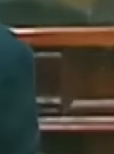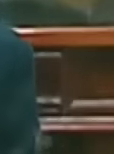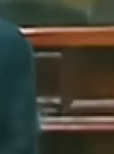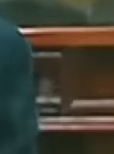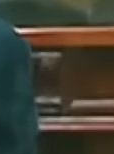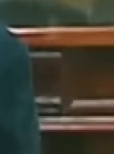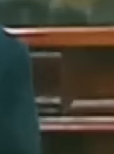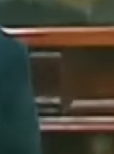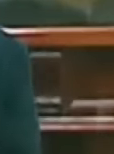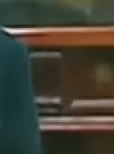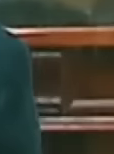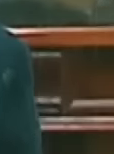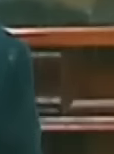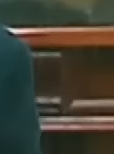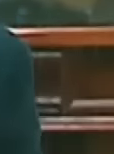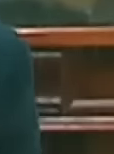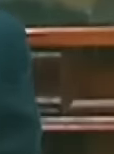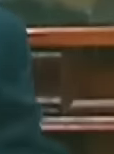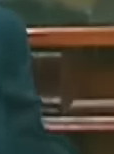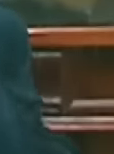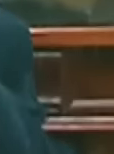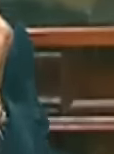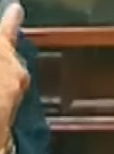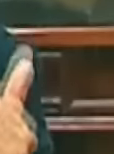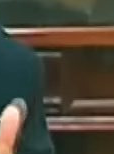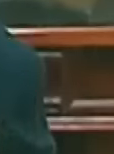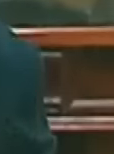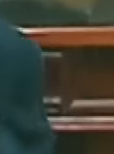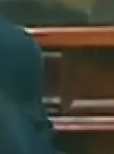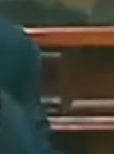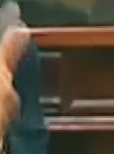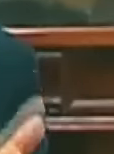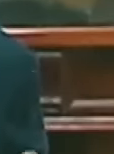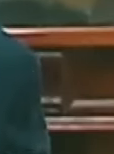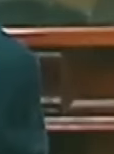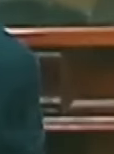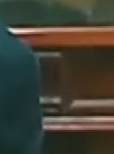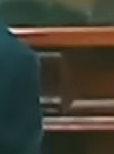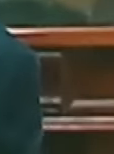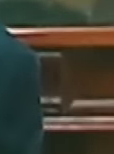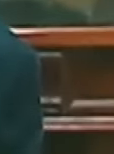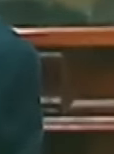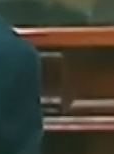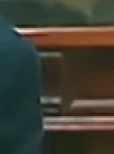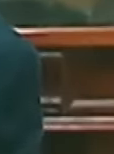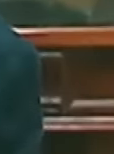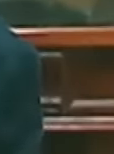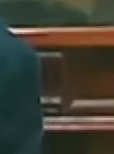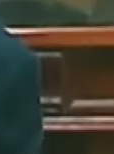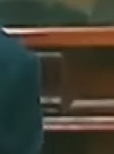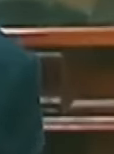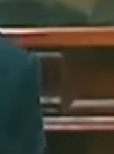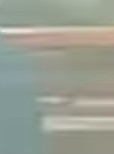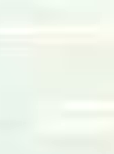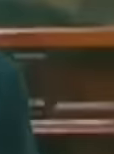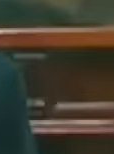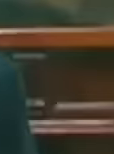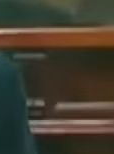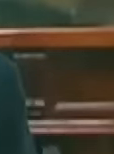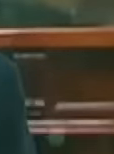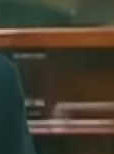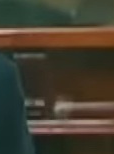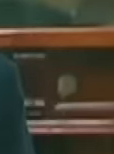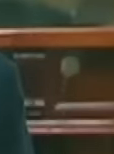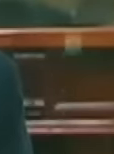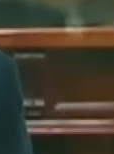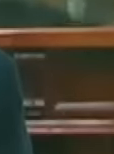Venezuela, rumbo al convertir a Venezuela en un país potencia.